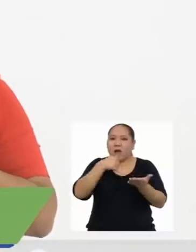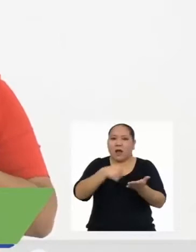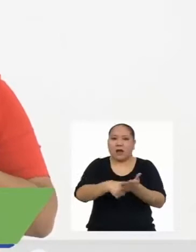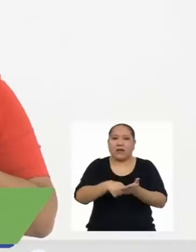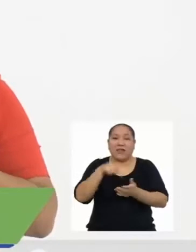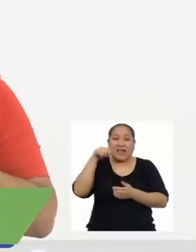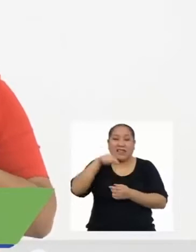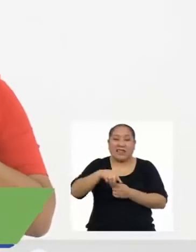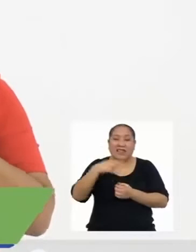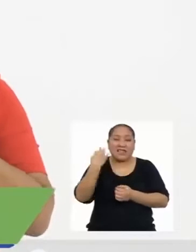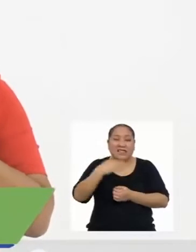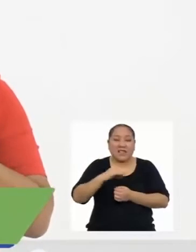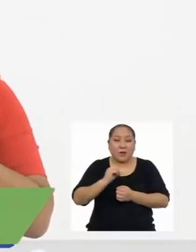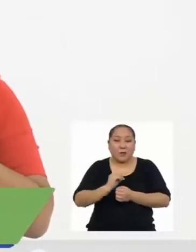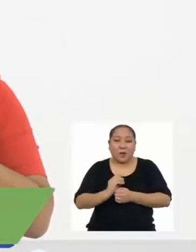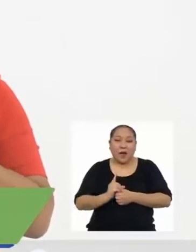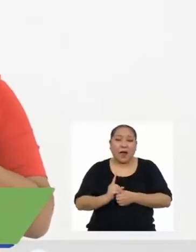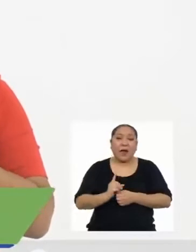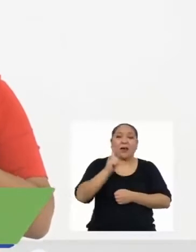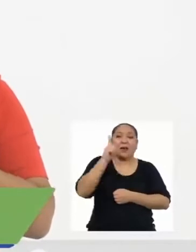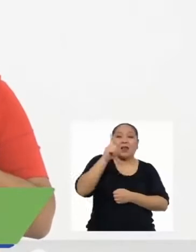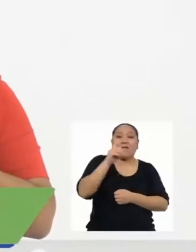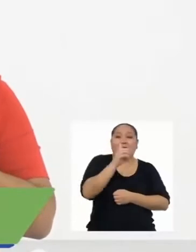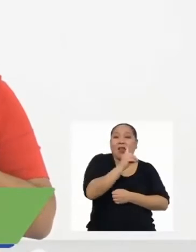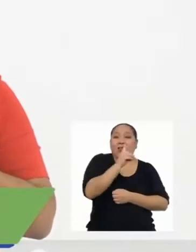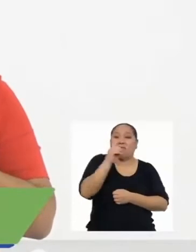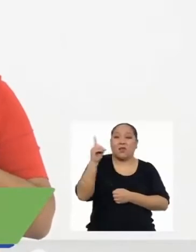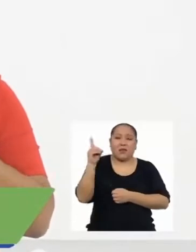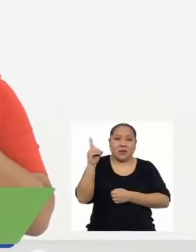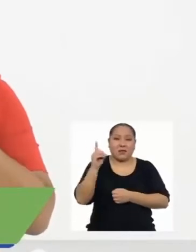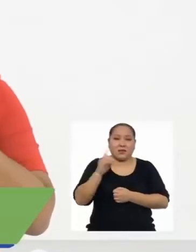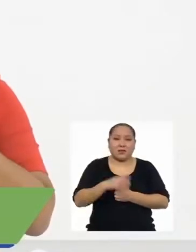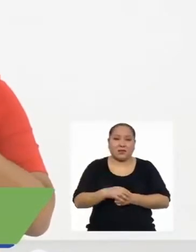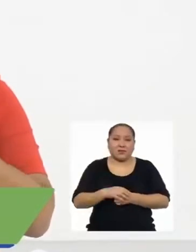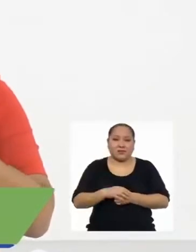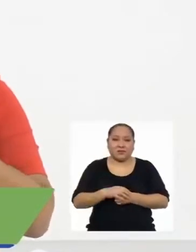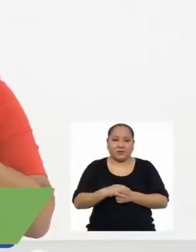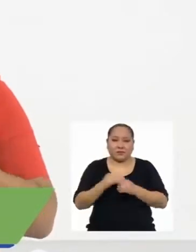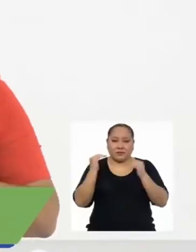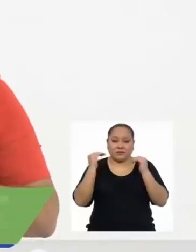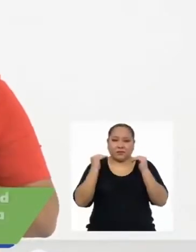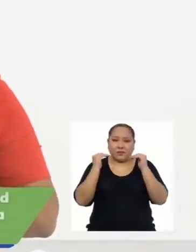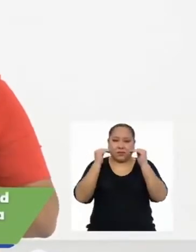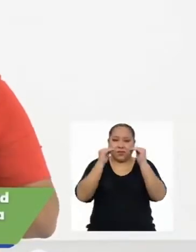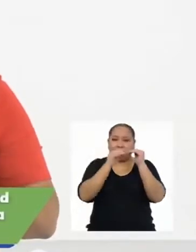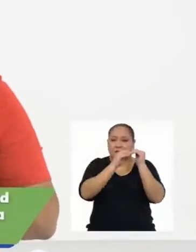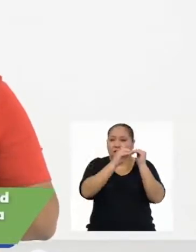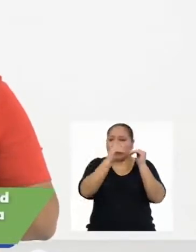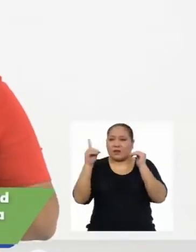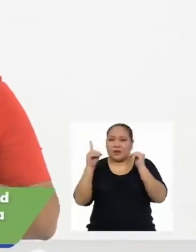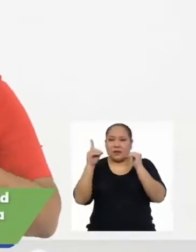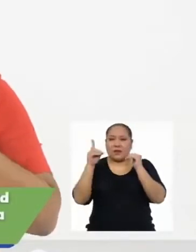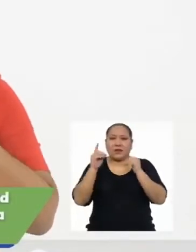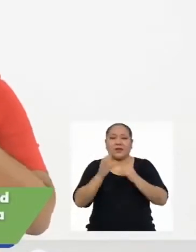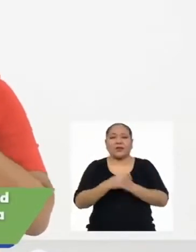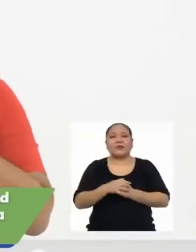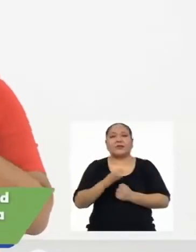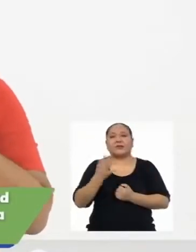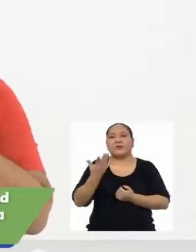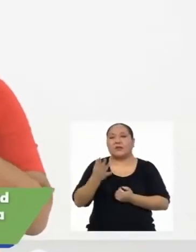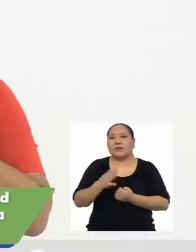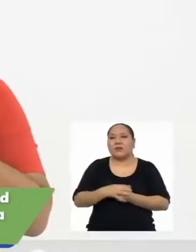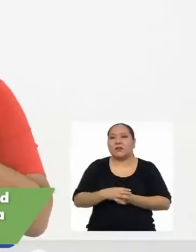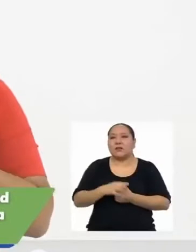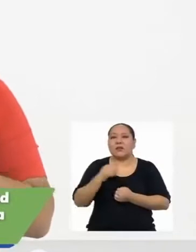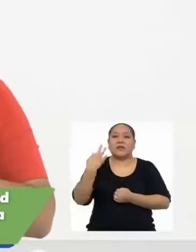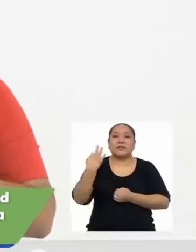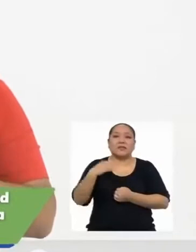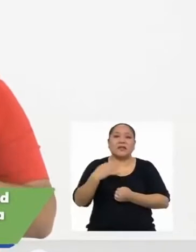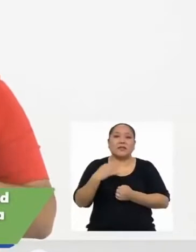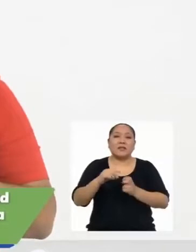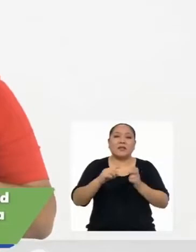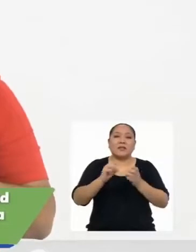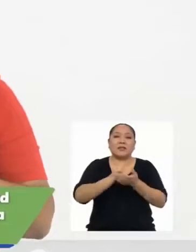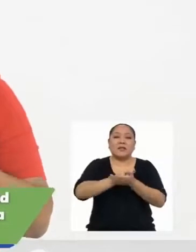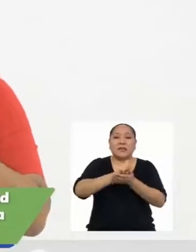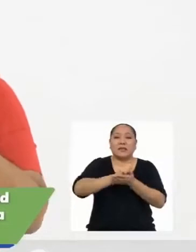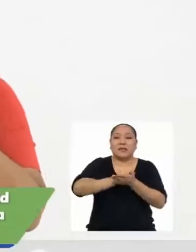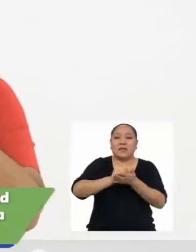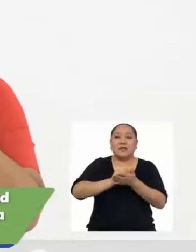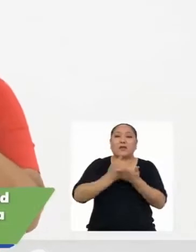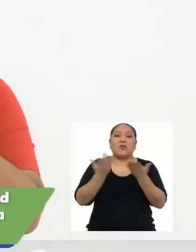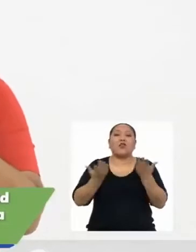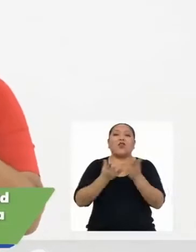superior, derecha, es decir, alineados hacia la derecha. Por lo general se escribe primero la